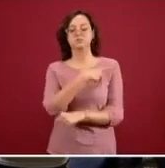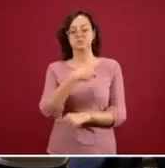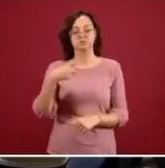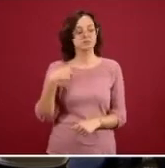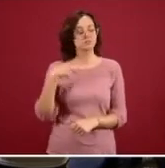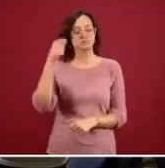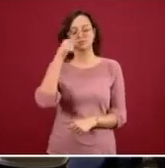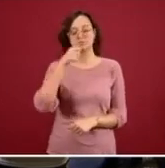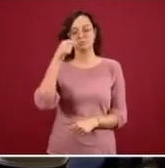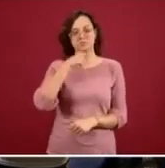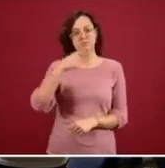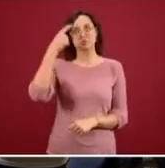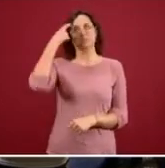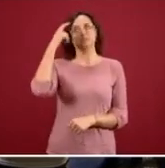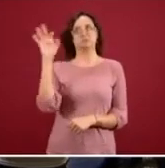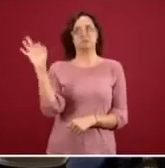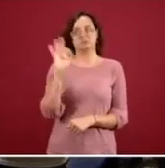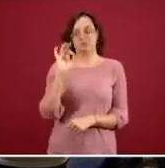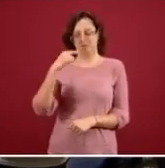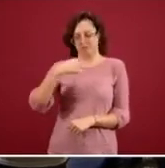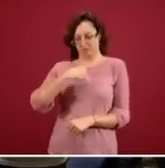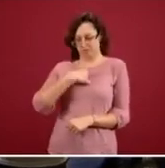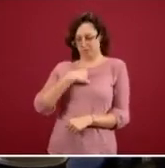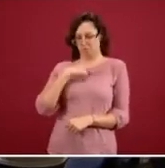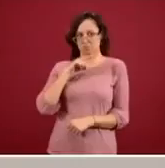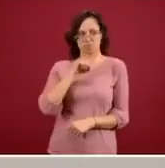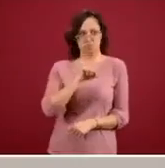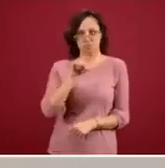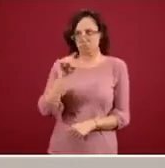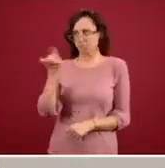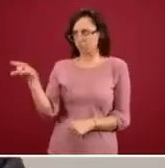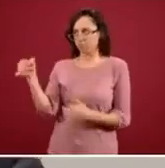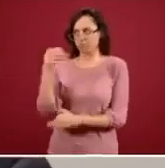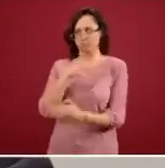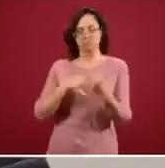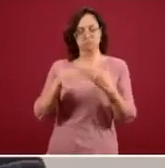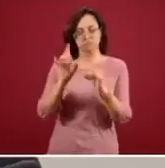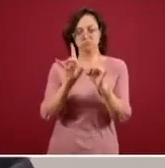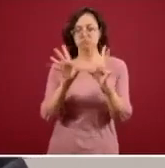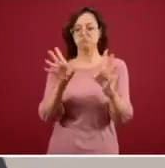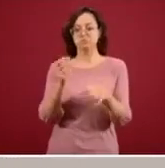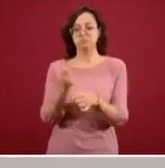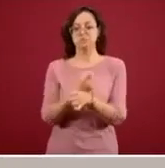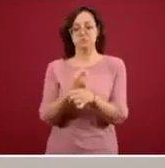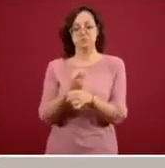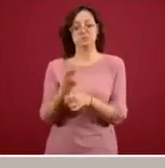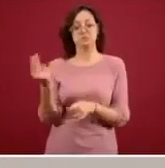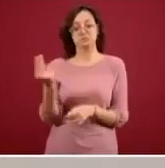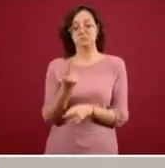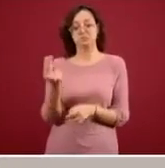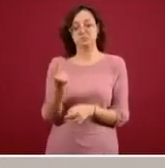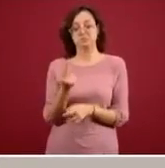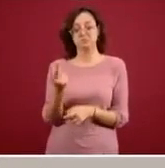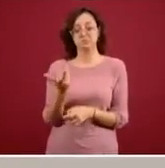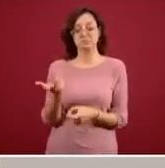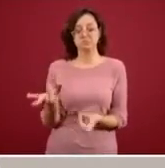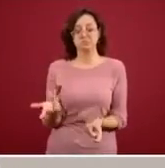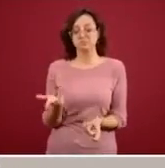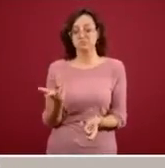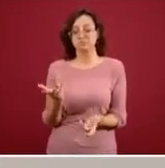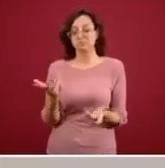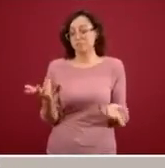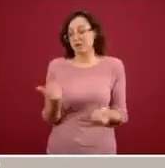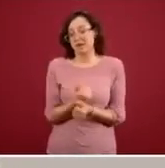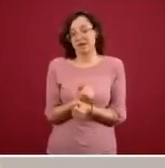así siempre, que todos requerimos sangre, que es un modo terapéutico que no se puede obtener de